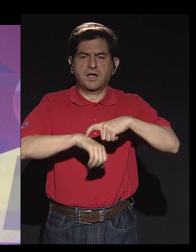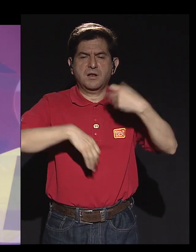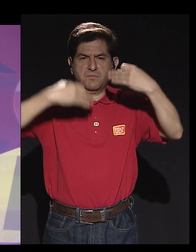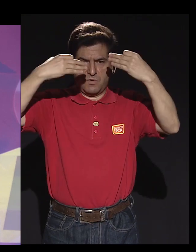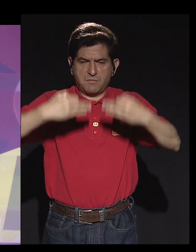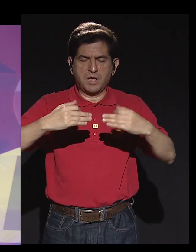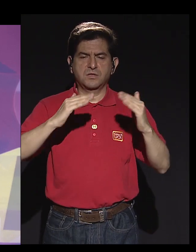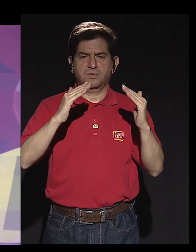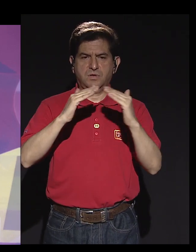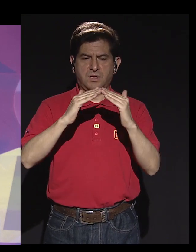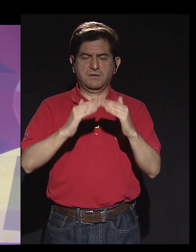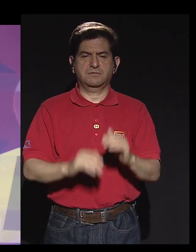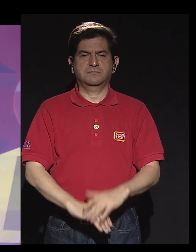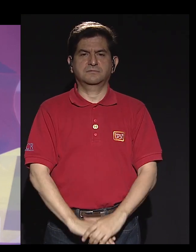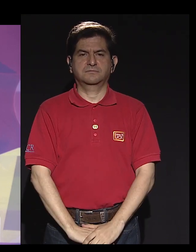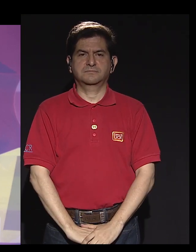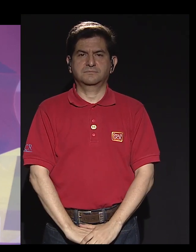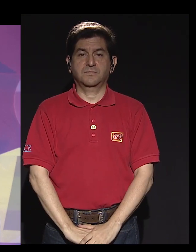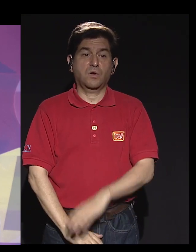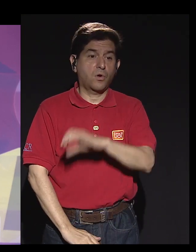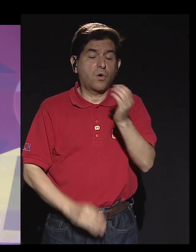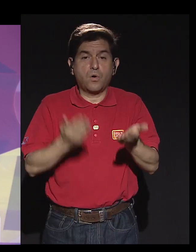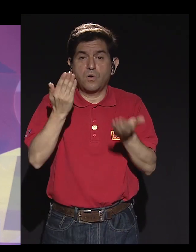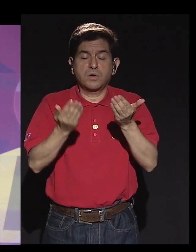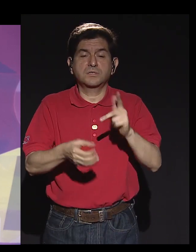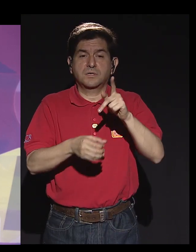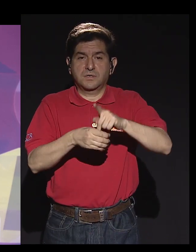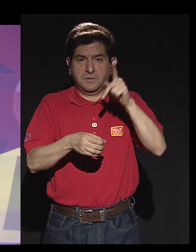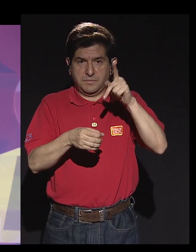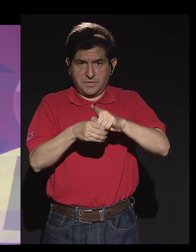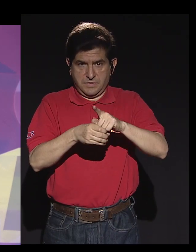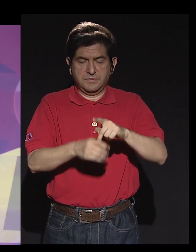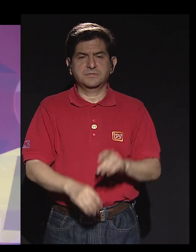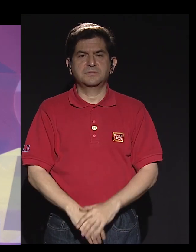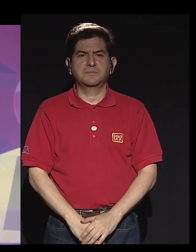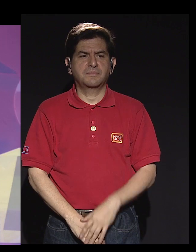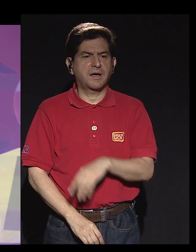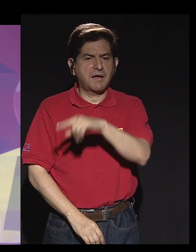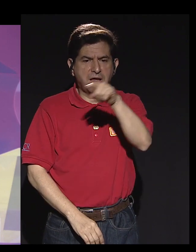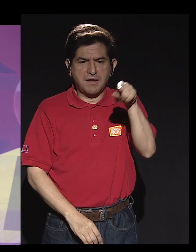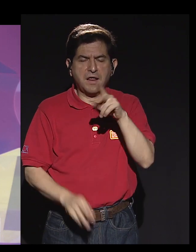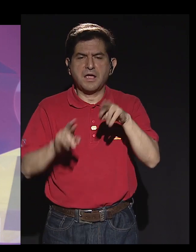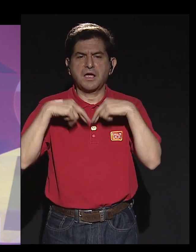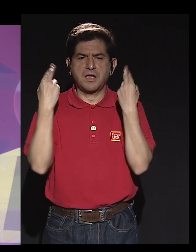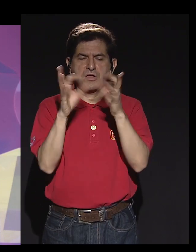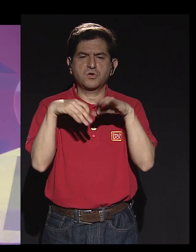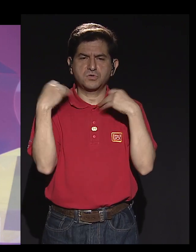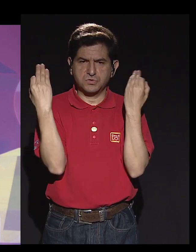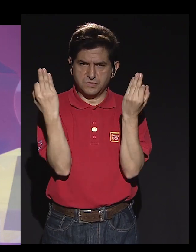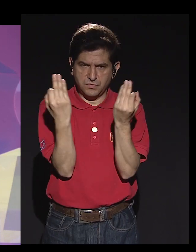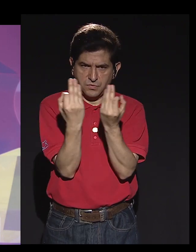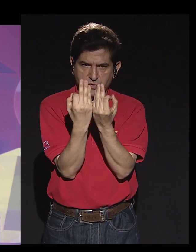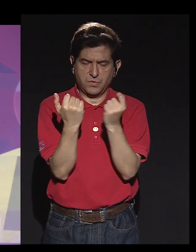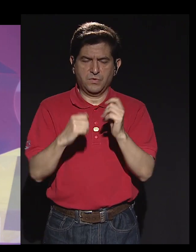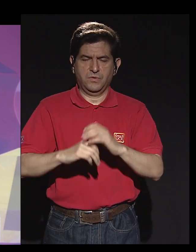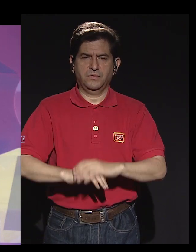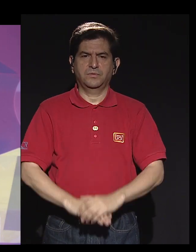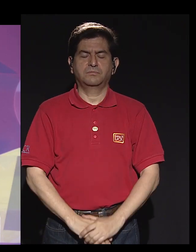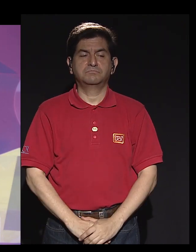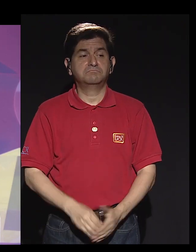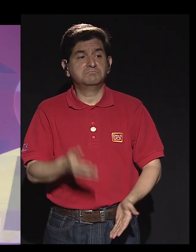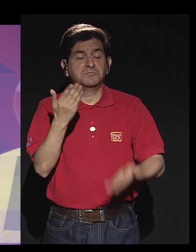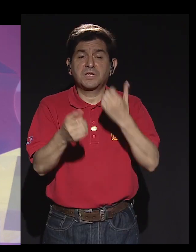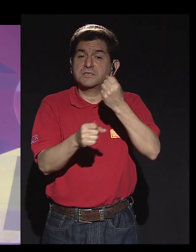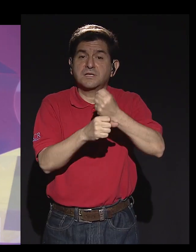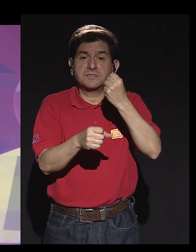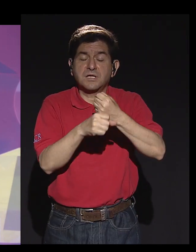toma de decisiones de las casas, de los hogares, de ser partícipes de las reuniones familiares, por ejemplo,